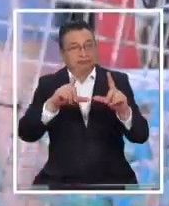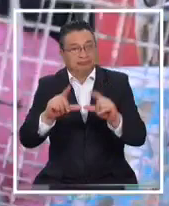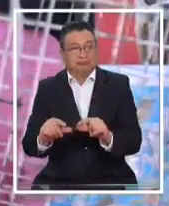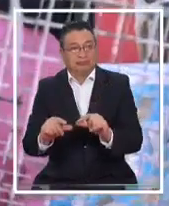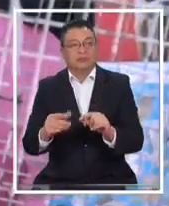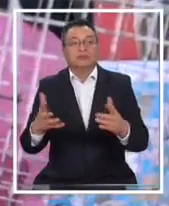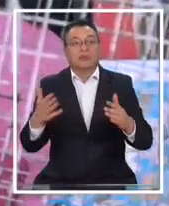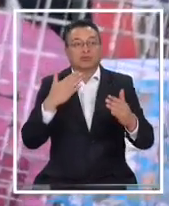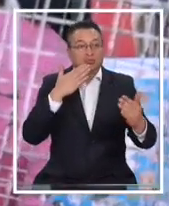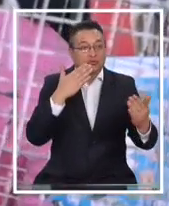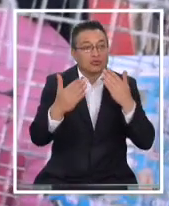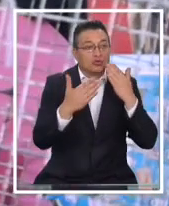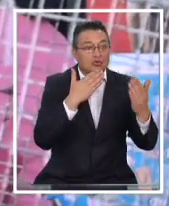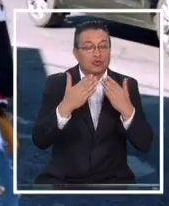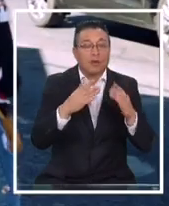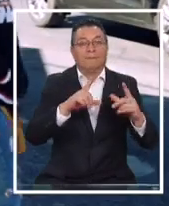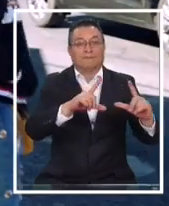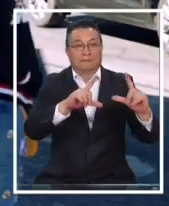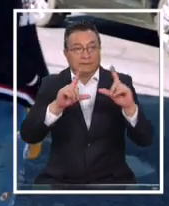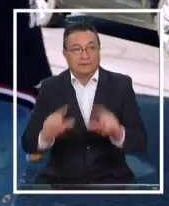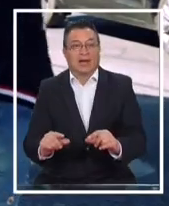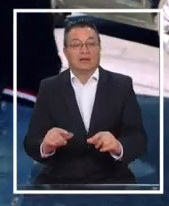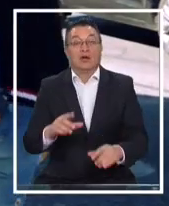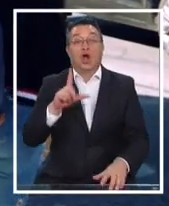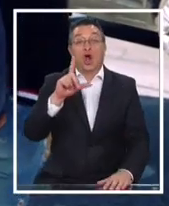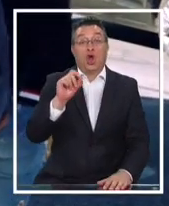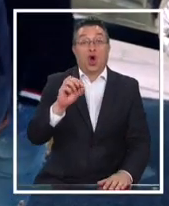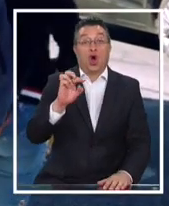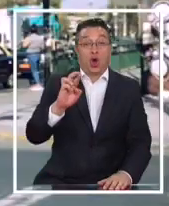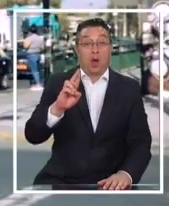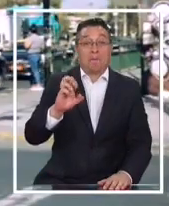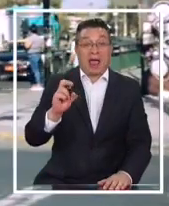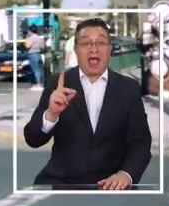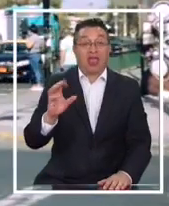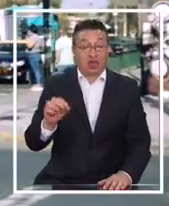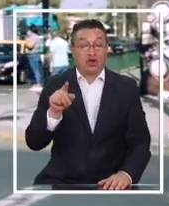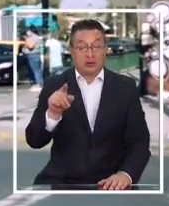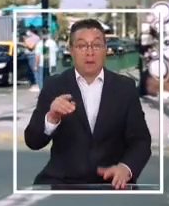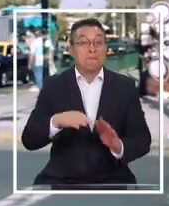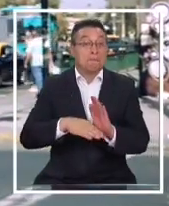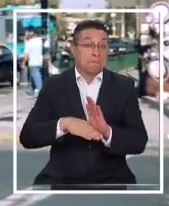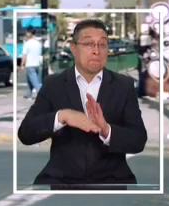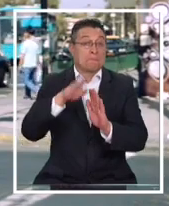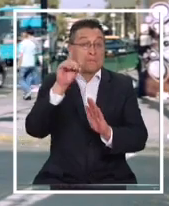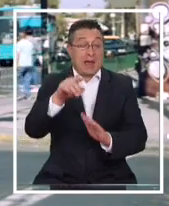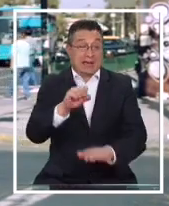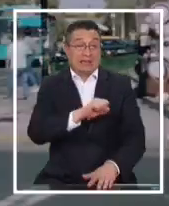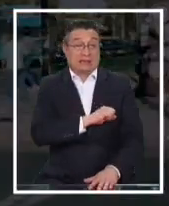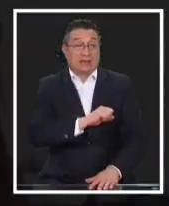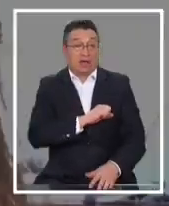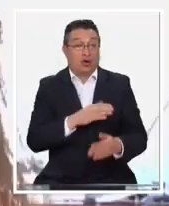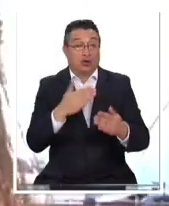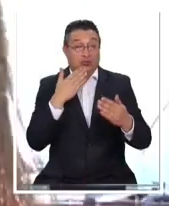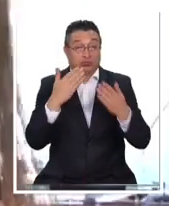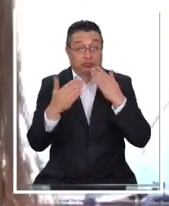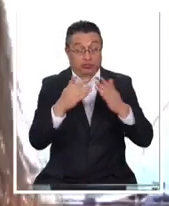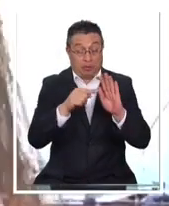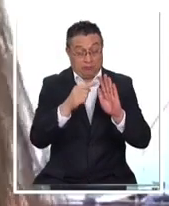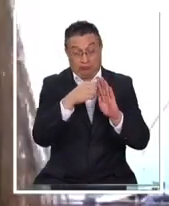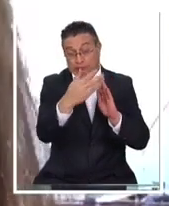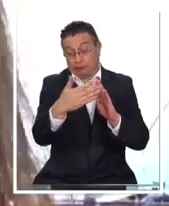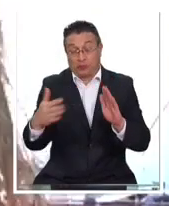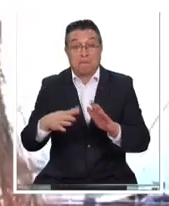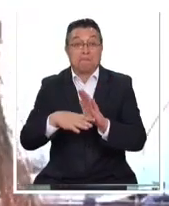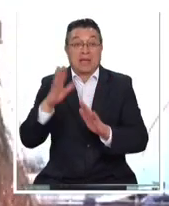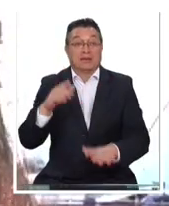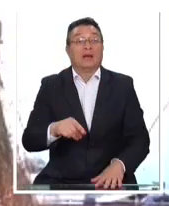la cantidad de contagios en esas zonas. Lo Prado, por ejemplo, tiene la tasa de incidencia más alta del Gran Santiago. Inicialmente,